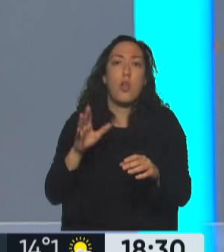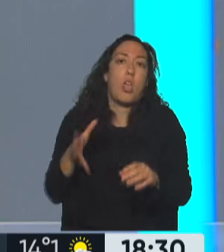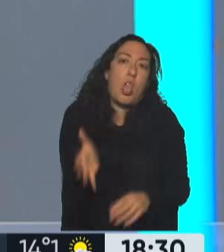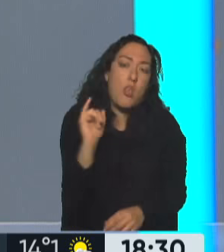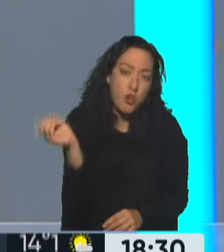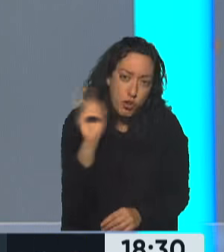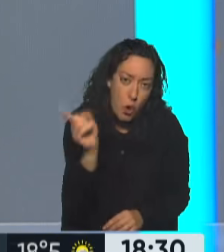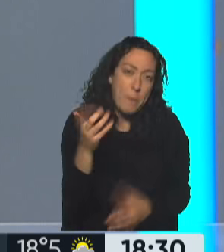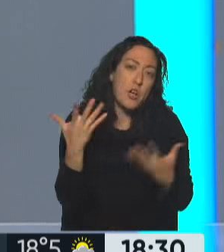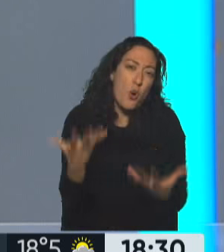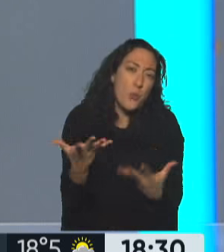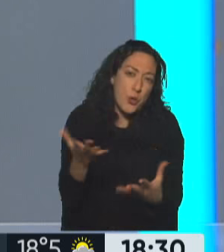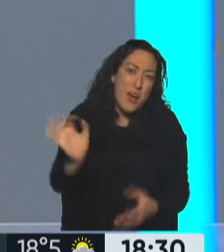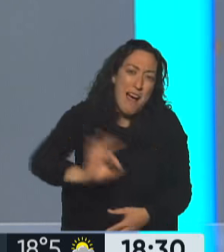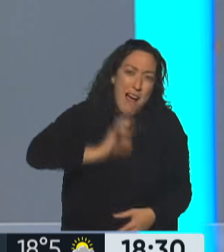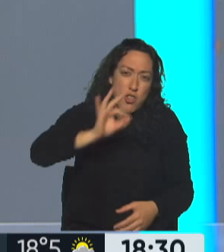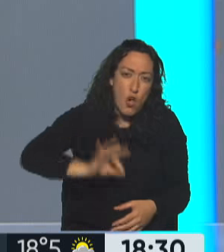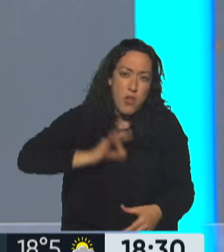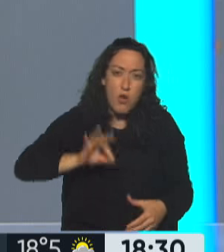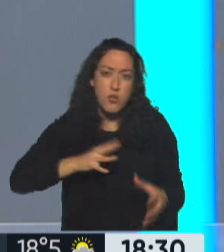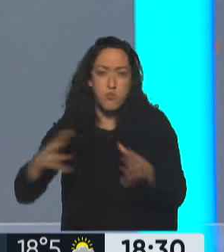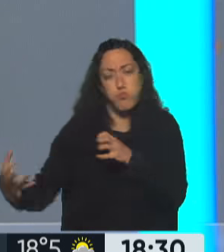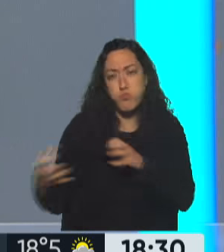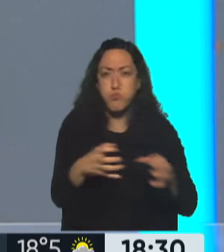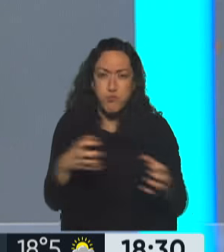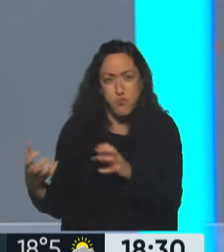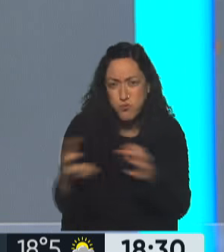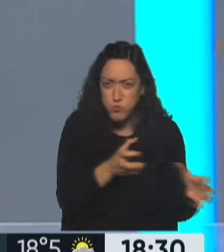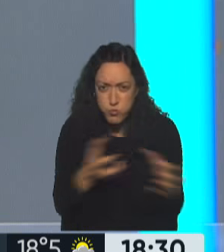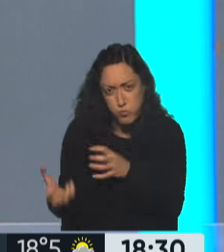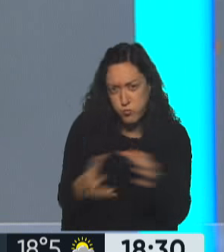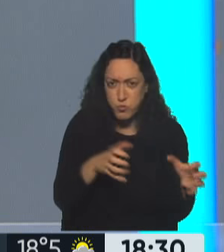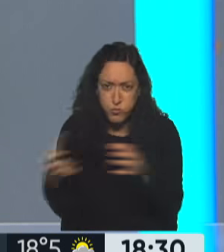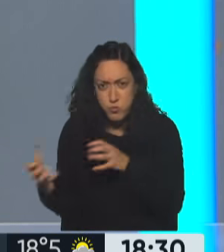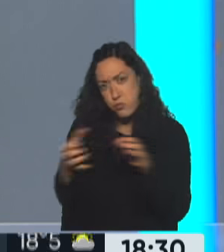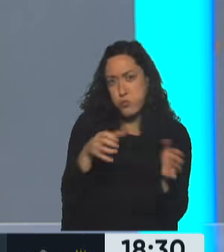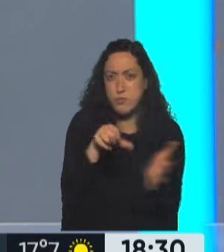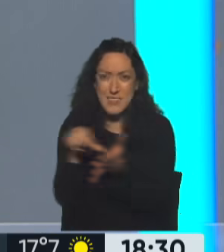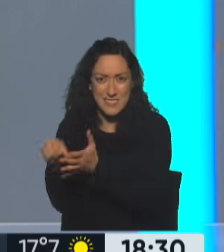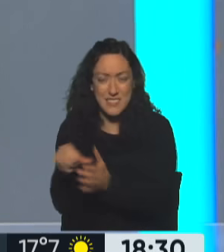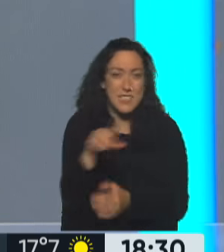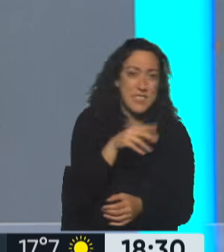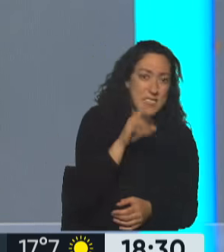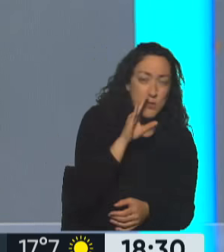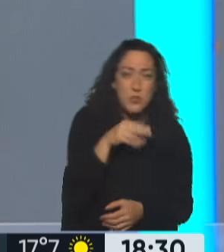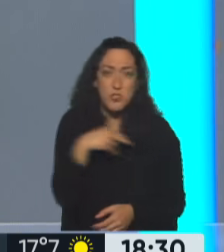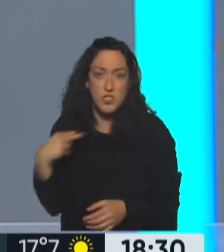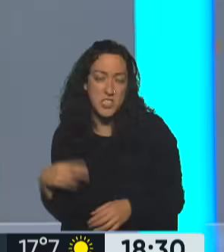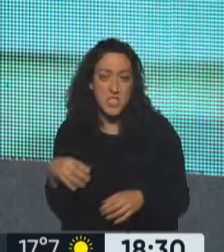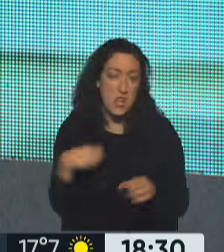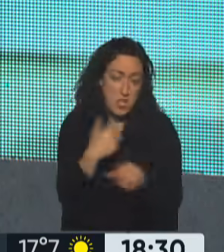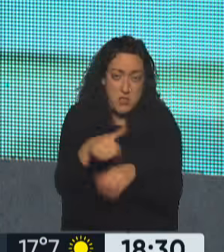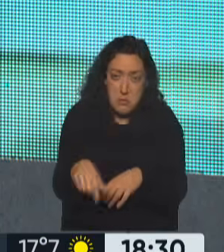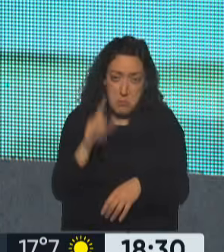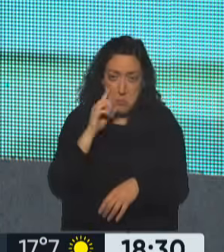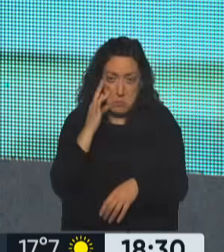obvio, durante muchos años va a haber una puja Sí. feroz entre los esos Sí. países, entre China y Estados Unidos. Bueno, la estamos viendo La en está-